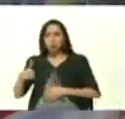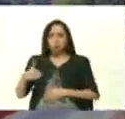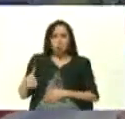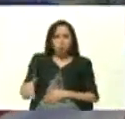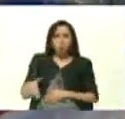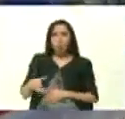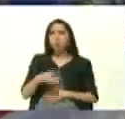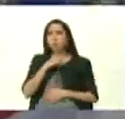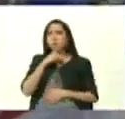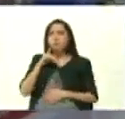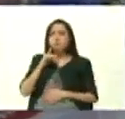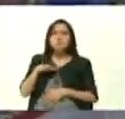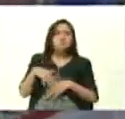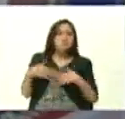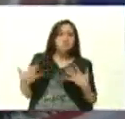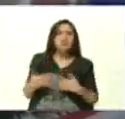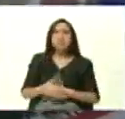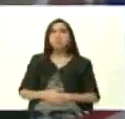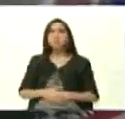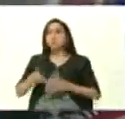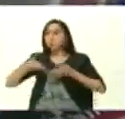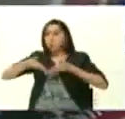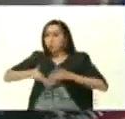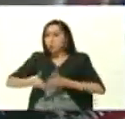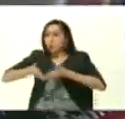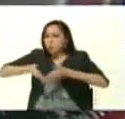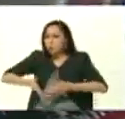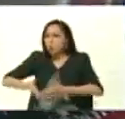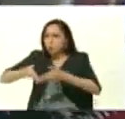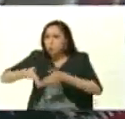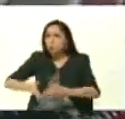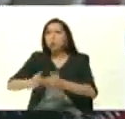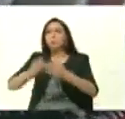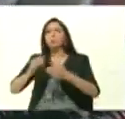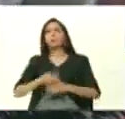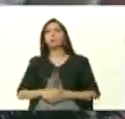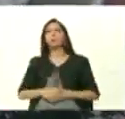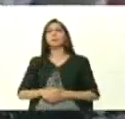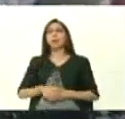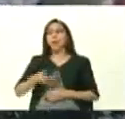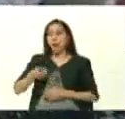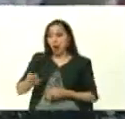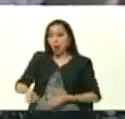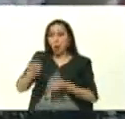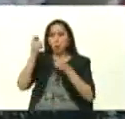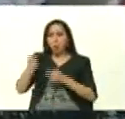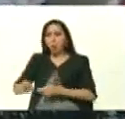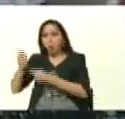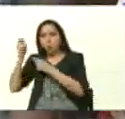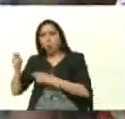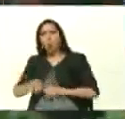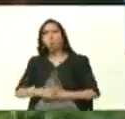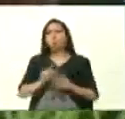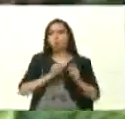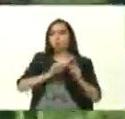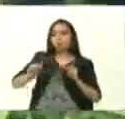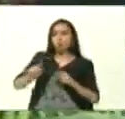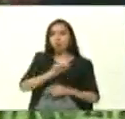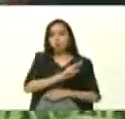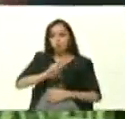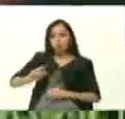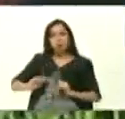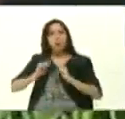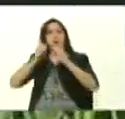Copesca tiene una embarcación campestre, artesanal, de 12 metros, que va a